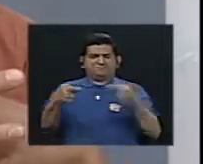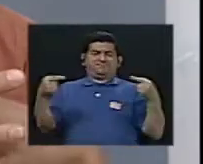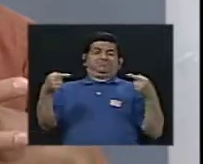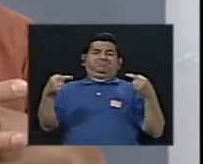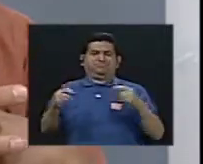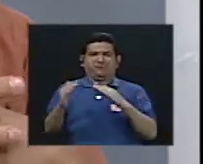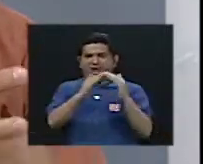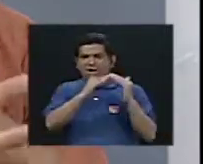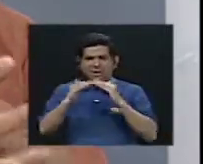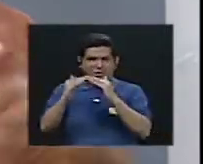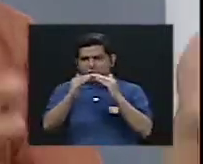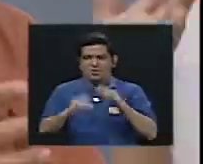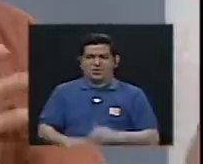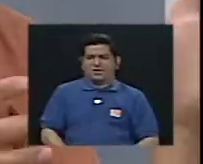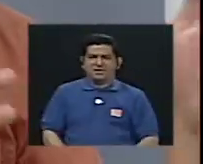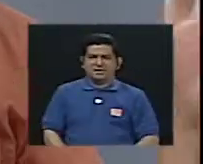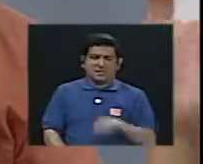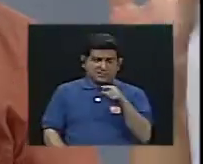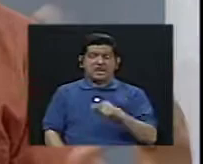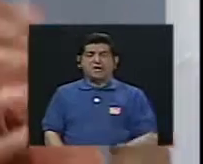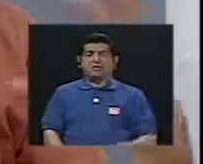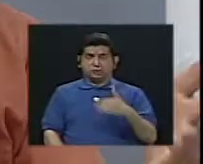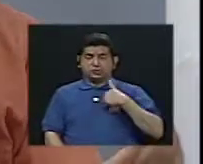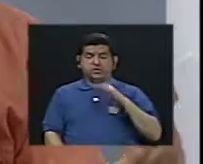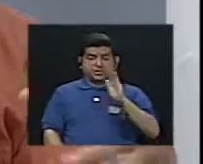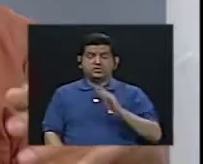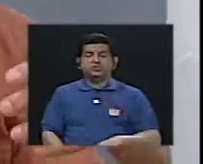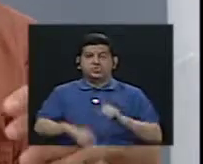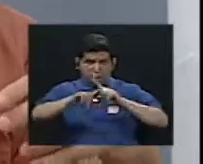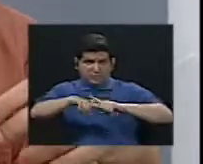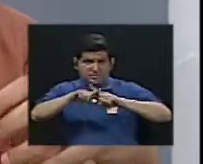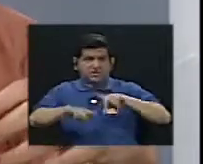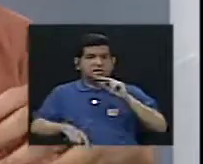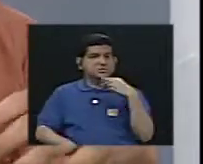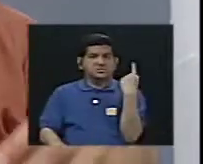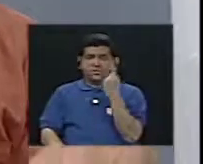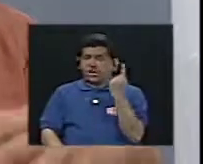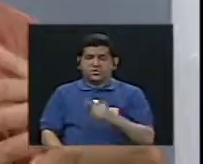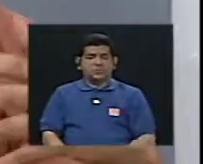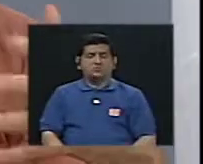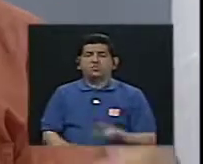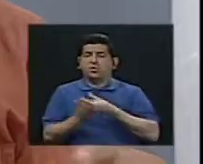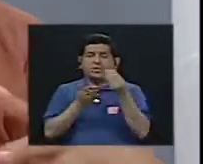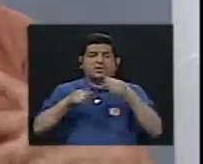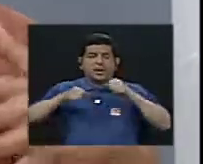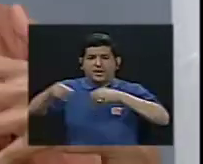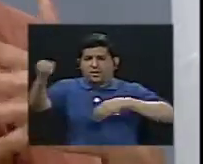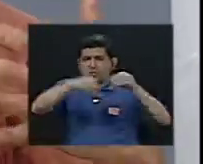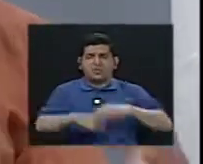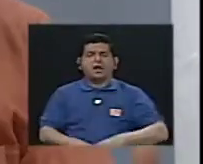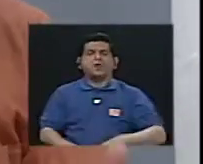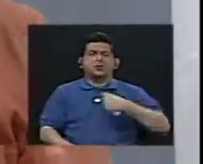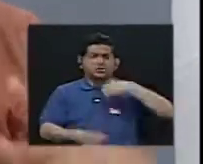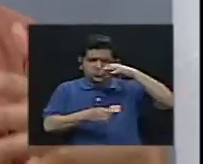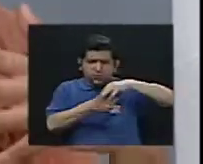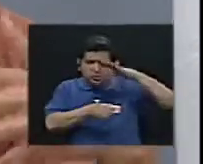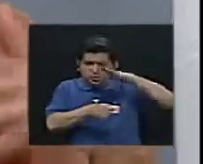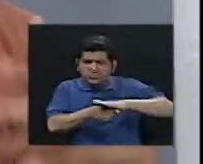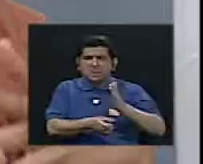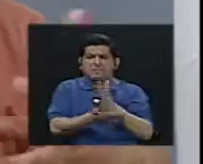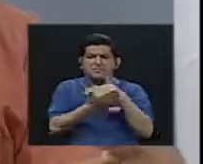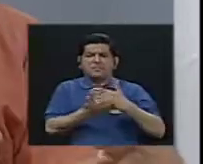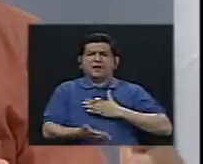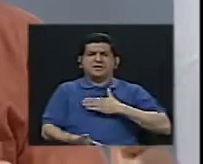en las comunidades que viven de eso. O sea, no es solo que lo voy a comprar al supermercado, lo cultivo, es parte de mi